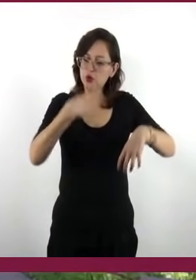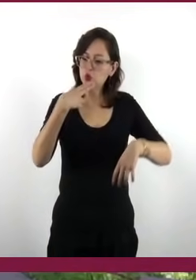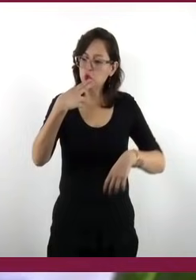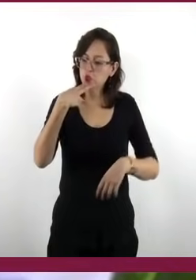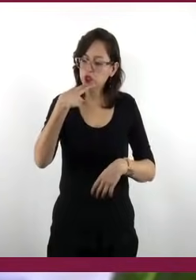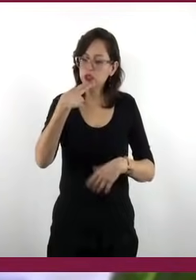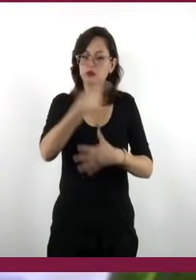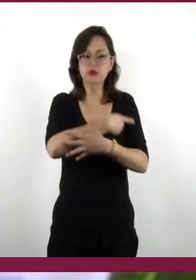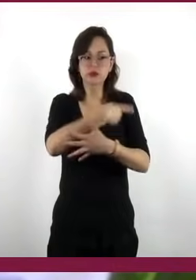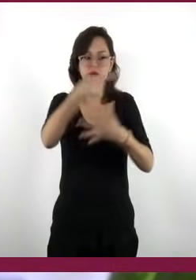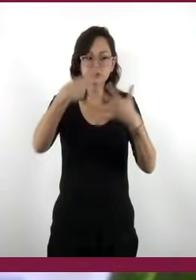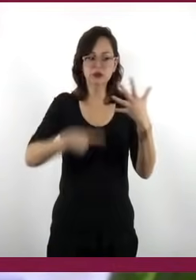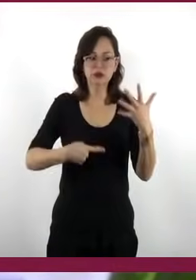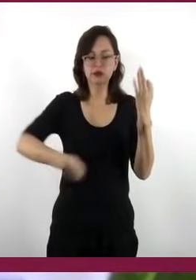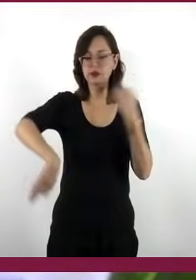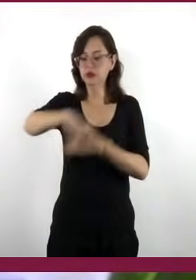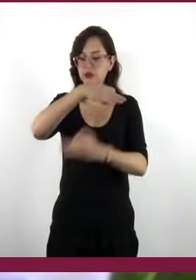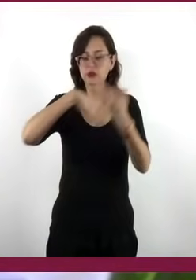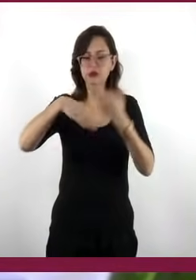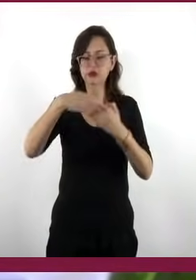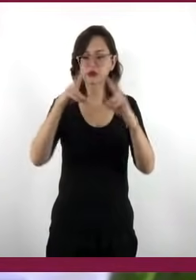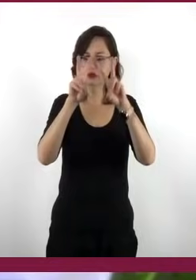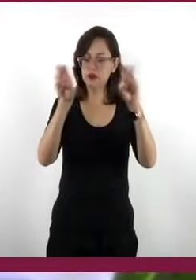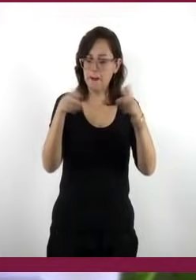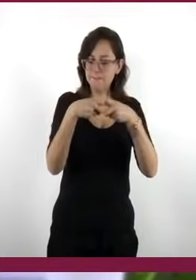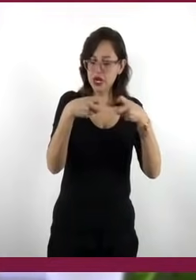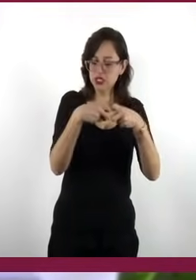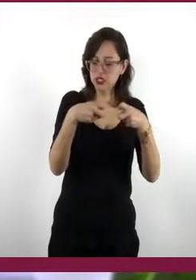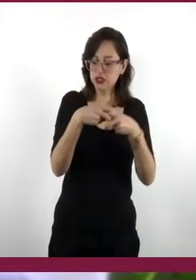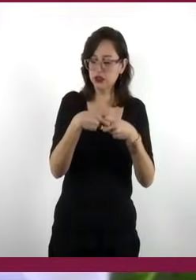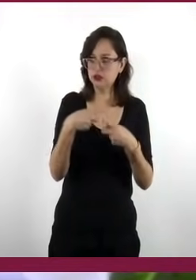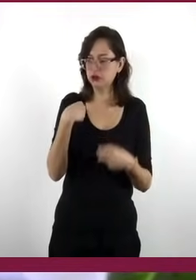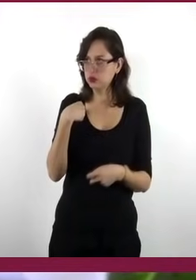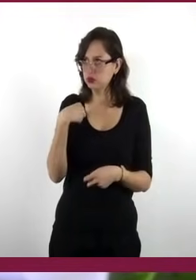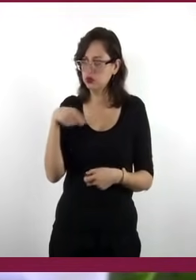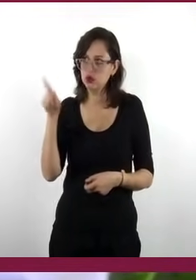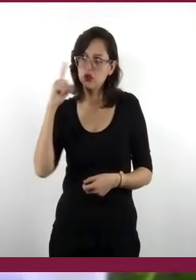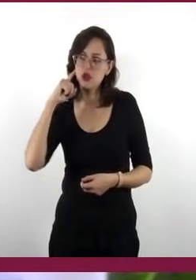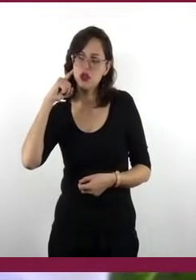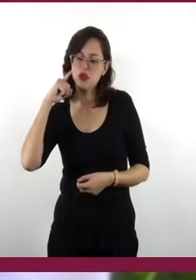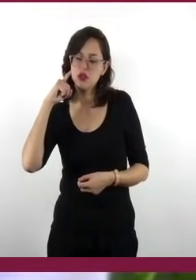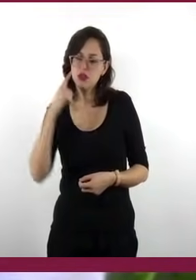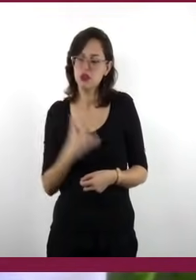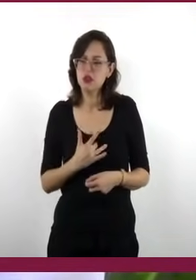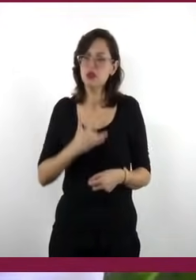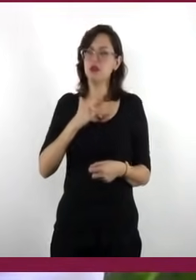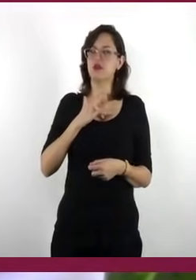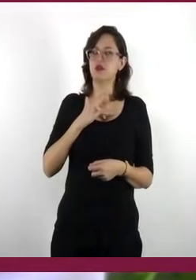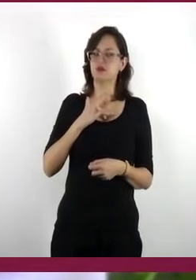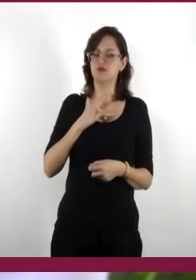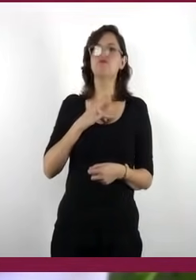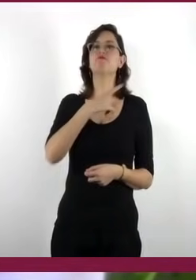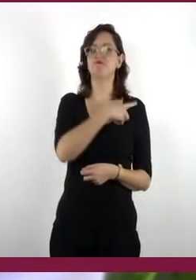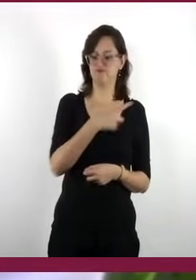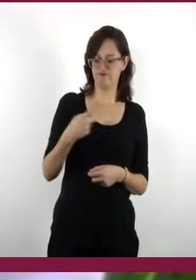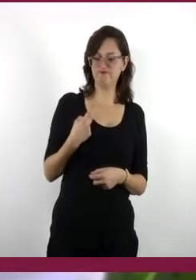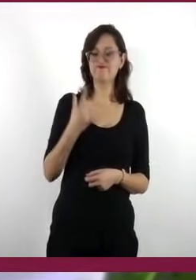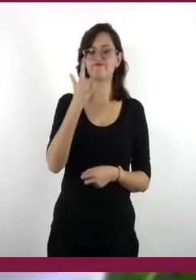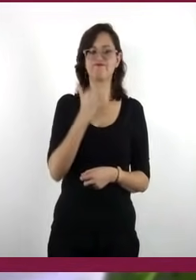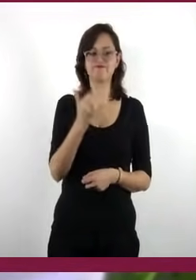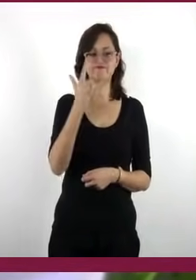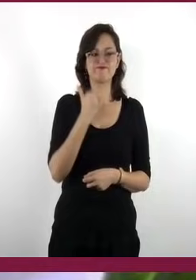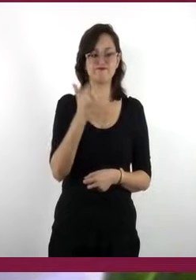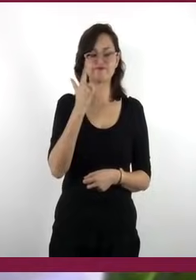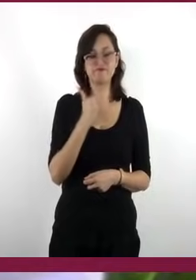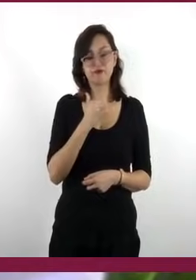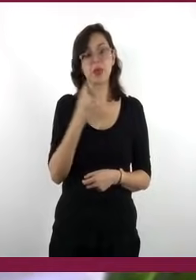todo, todo lo que gastamos de plástico y eso a mí me motiva para seguir adelante. Ver a los